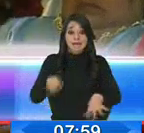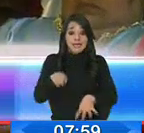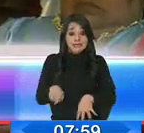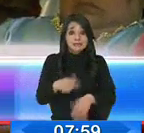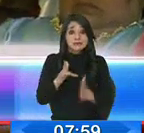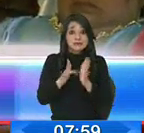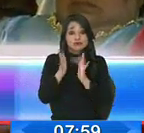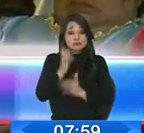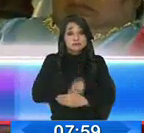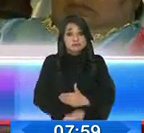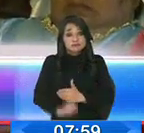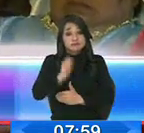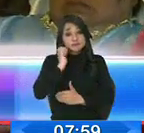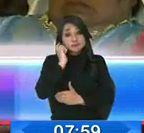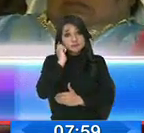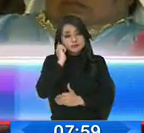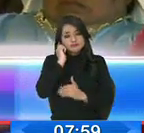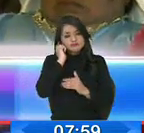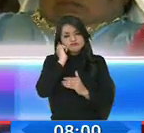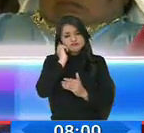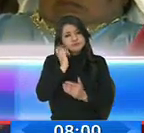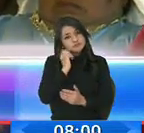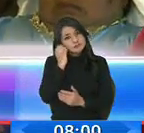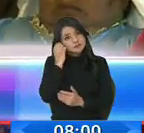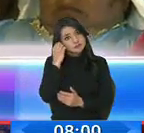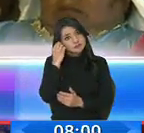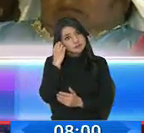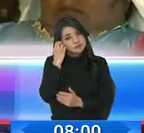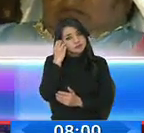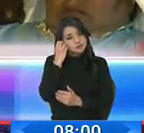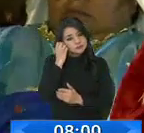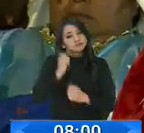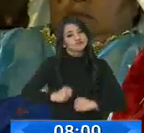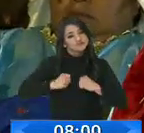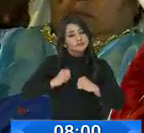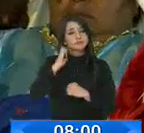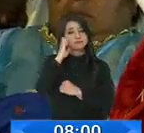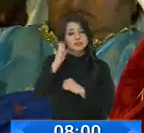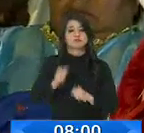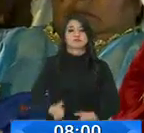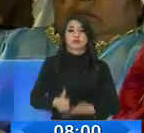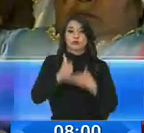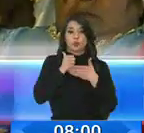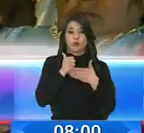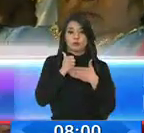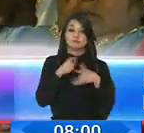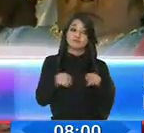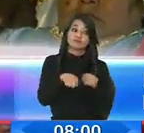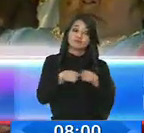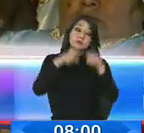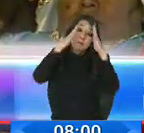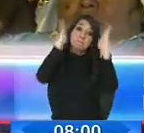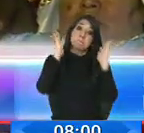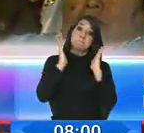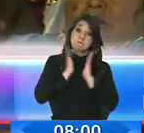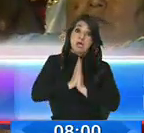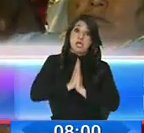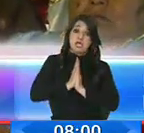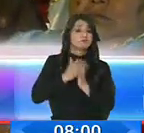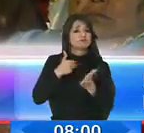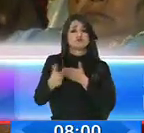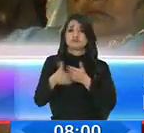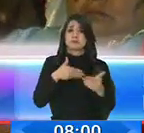Jesús sea signo de fortaleza y de esperanza. Que así como María estuvo dispuesta